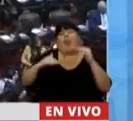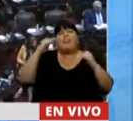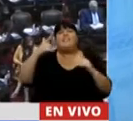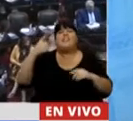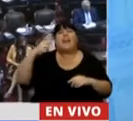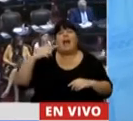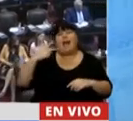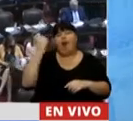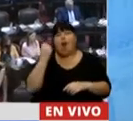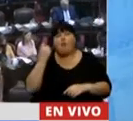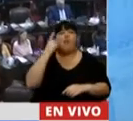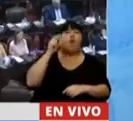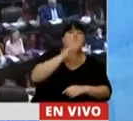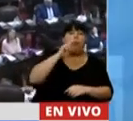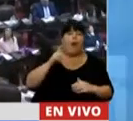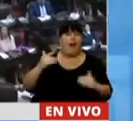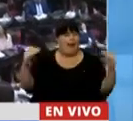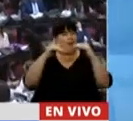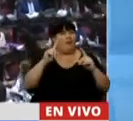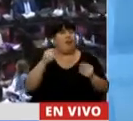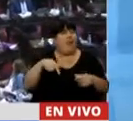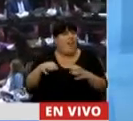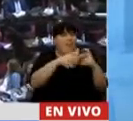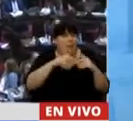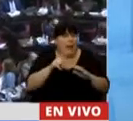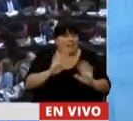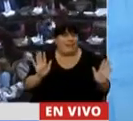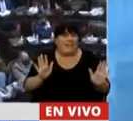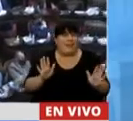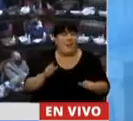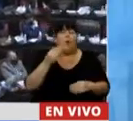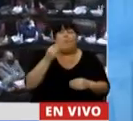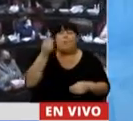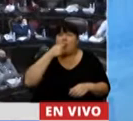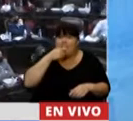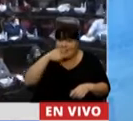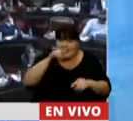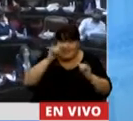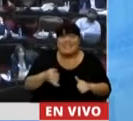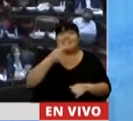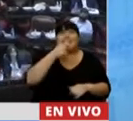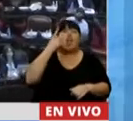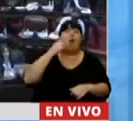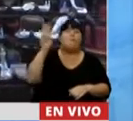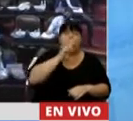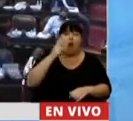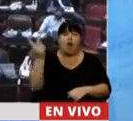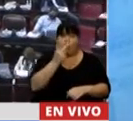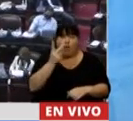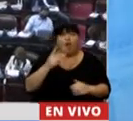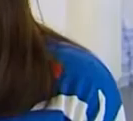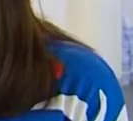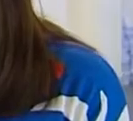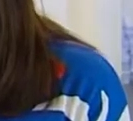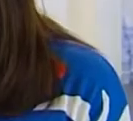gestión. Así que un trabajo muy decidido, y nos parece que la interrupción del embarazo sea legal. Fue